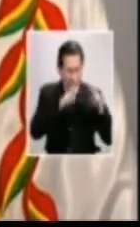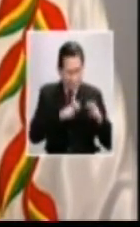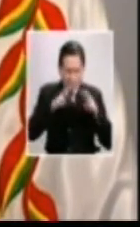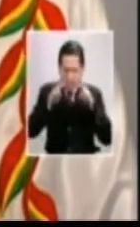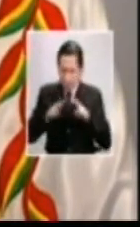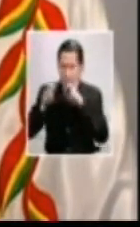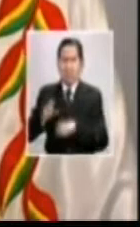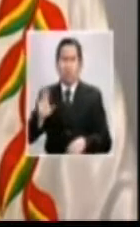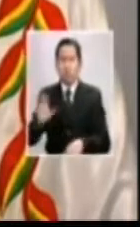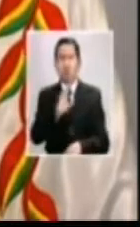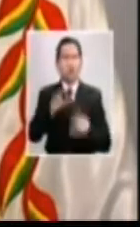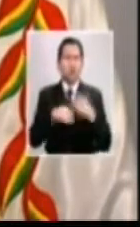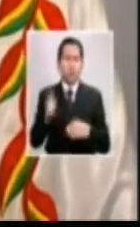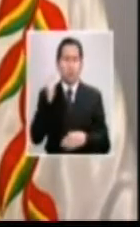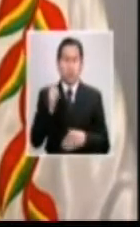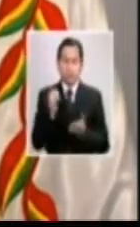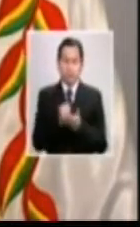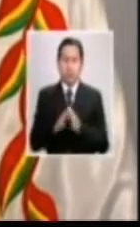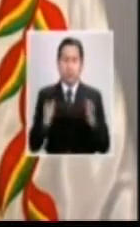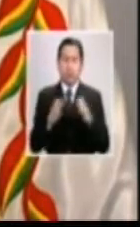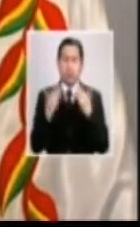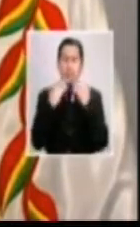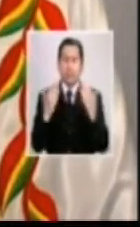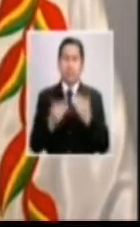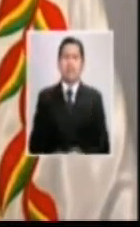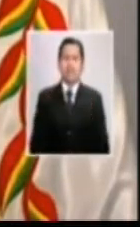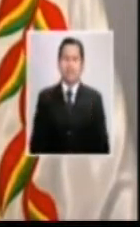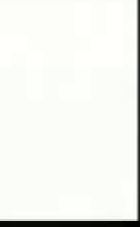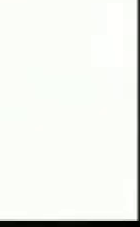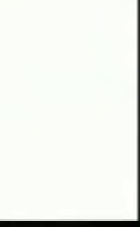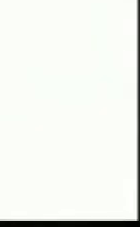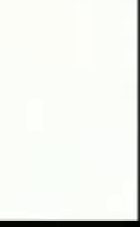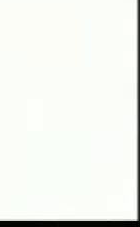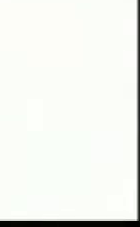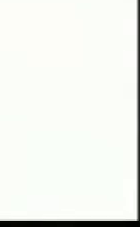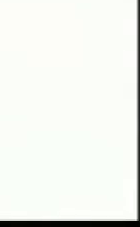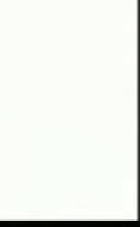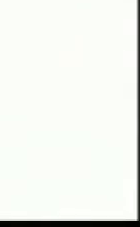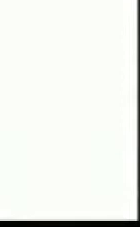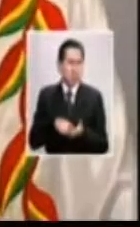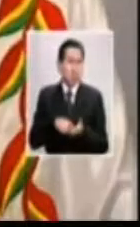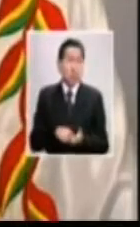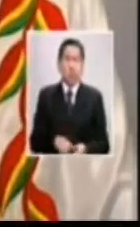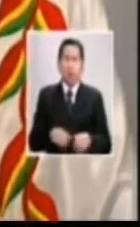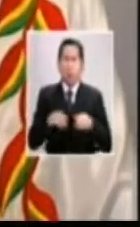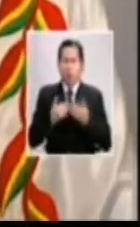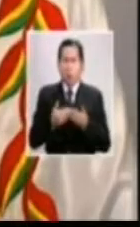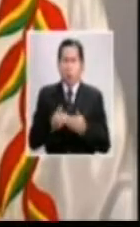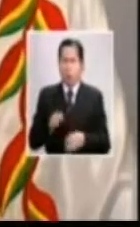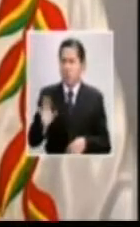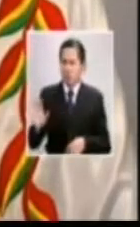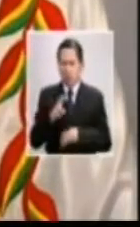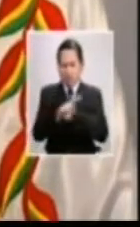económicos, independientemente de aquello, tomar algunas consideraciones que debió ser así en el debate que debió llevar